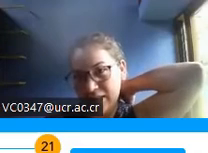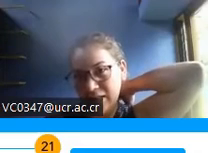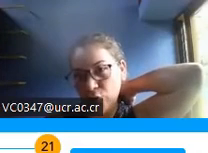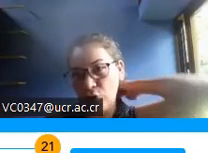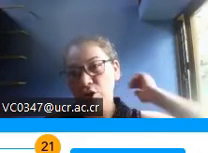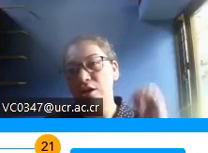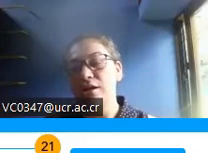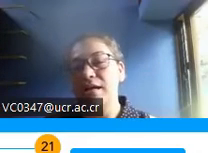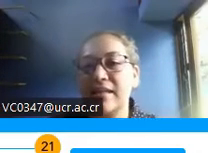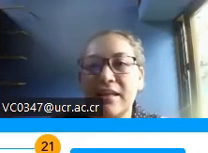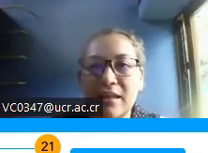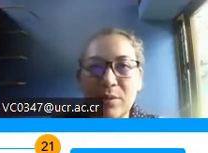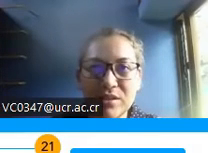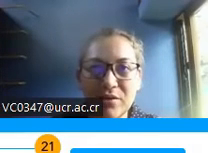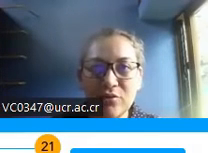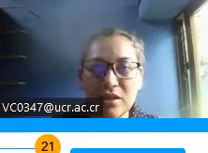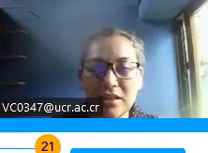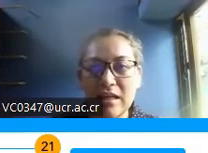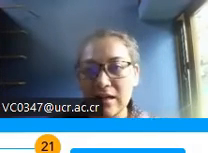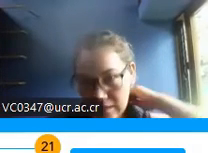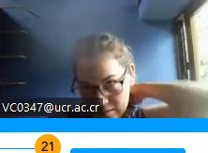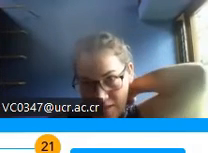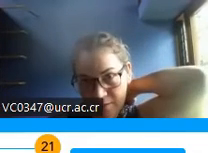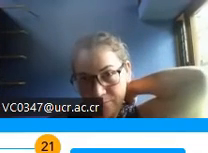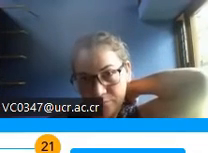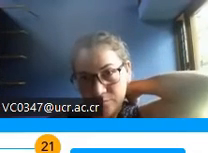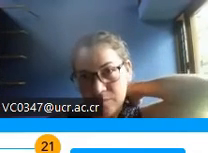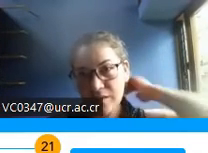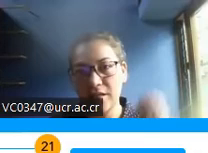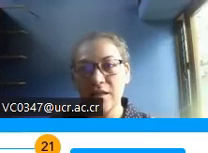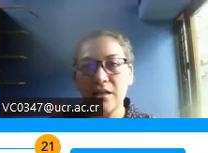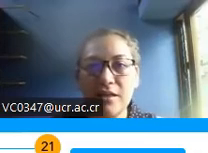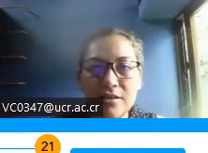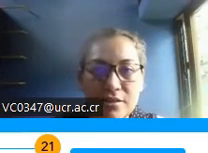creativa, de enseñar algo. Excelente. Vamos a ver los que tienen acá en el chat.